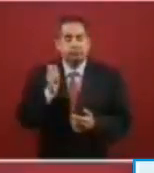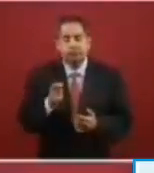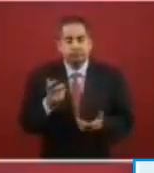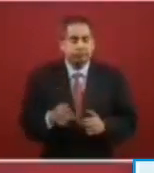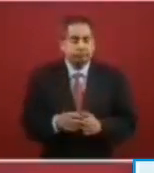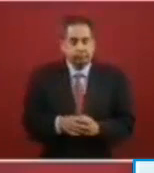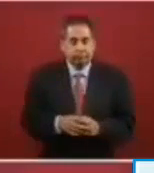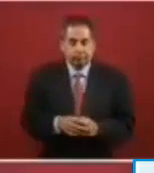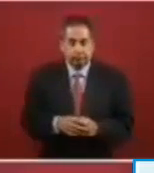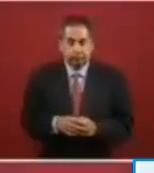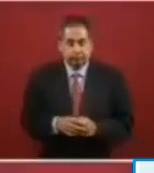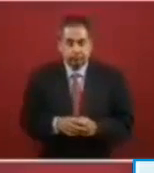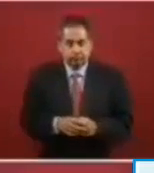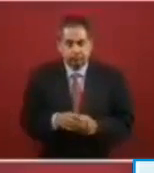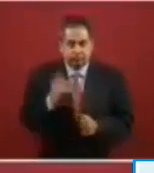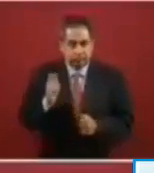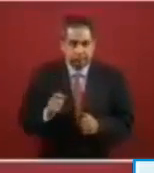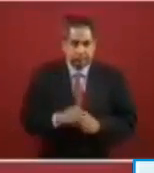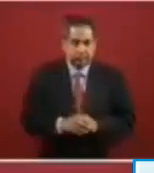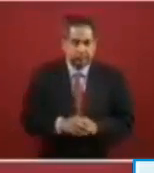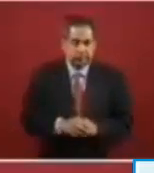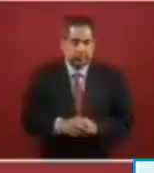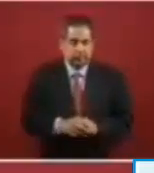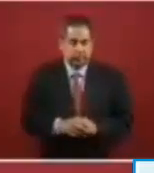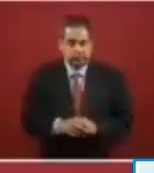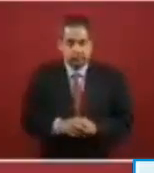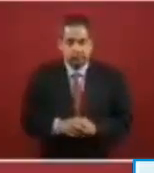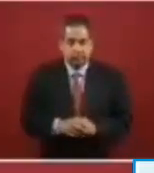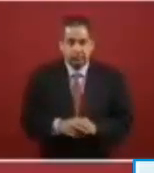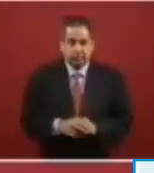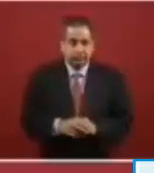tiene que